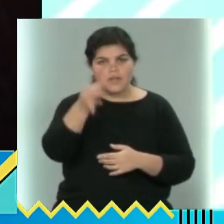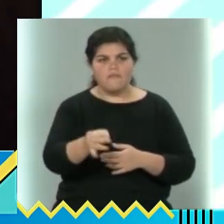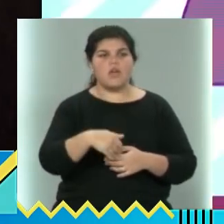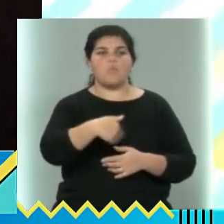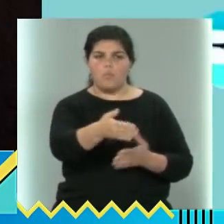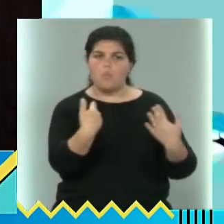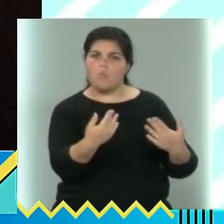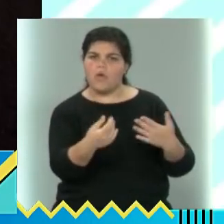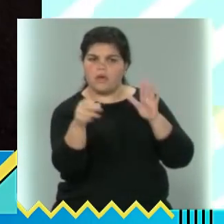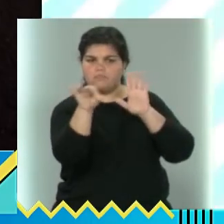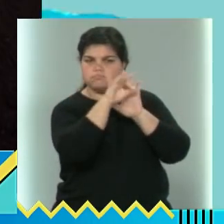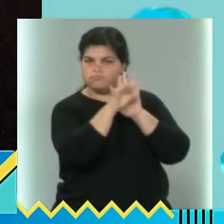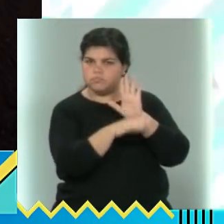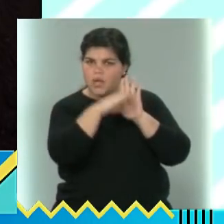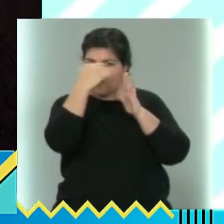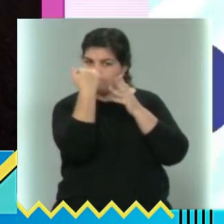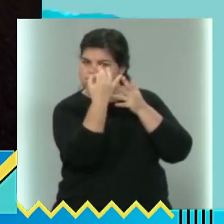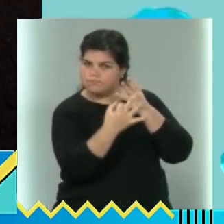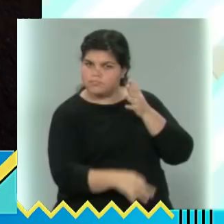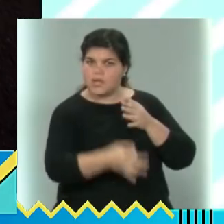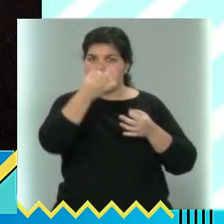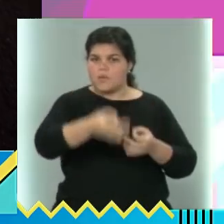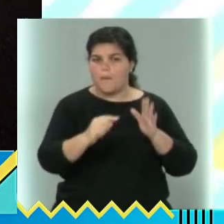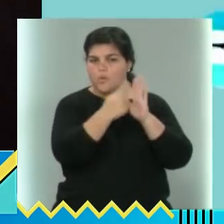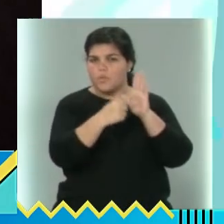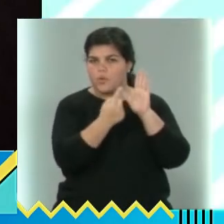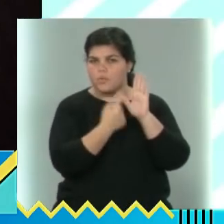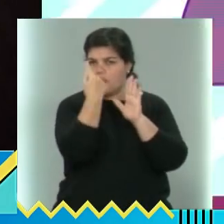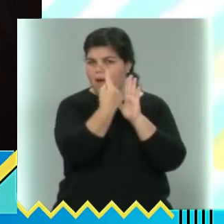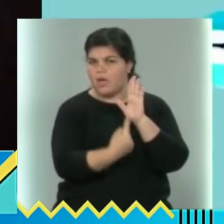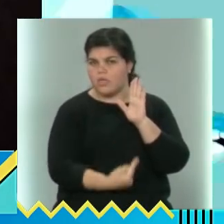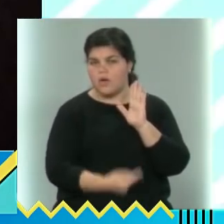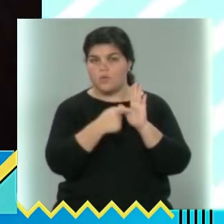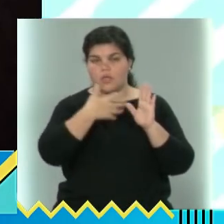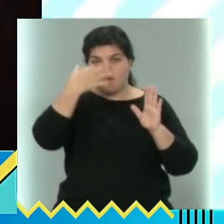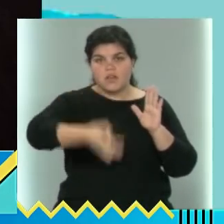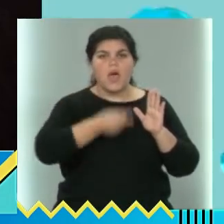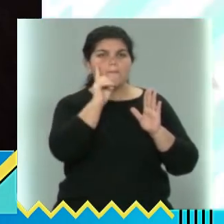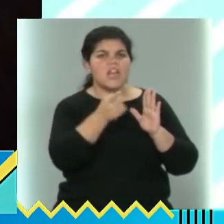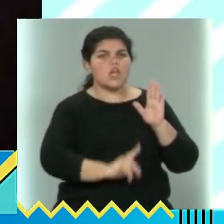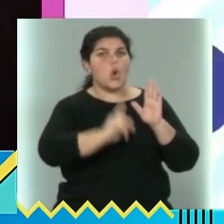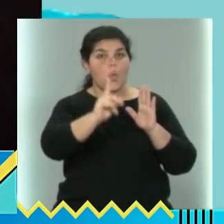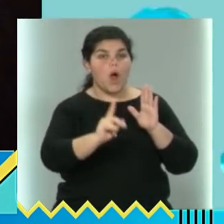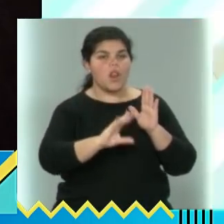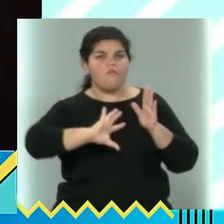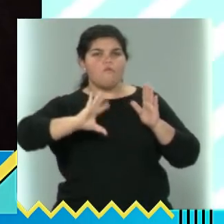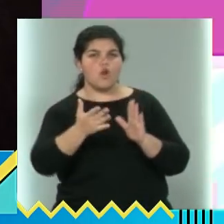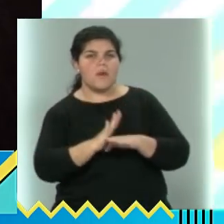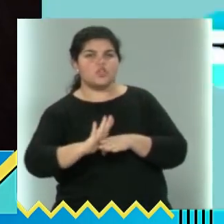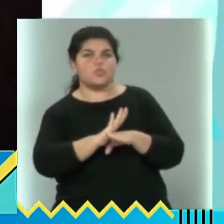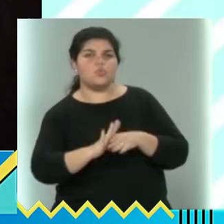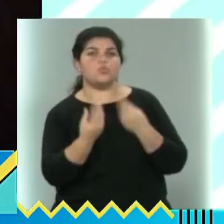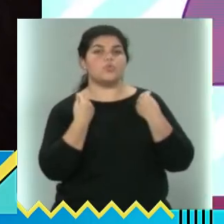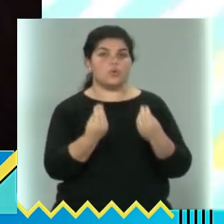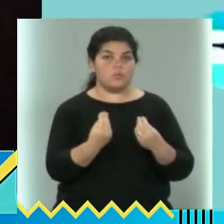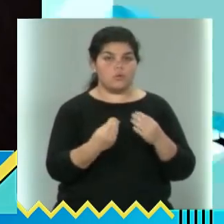se ha hecho un análisis de riesgo definiendo cada uno de los puntos en los cuales realmente existe un riesgo y cuáles serían las medidas necesarias para mitigar ese riesgo.